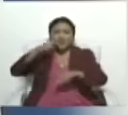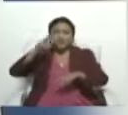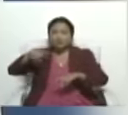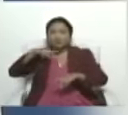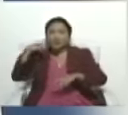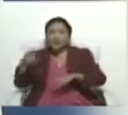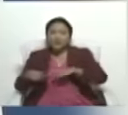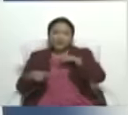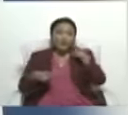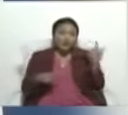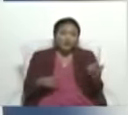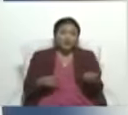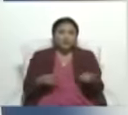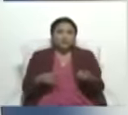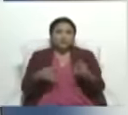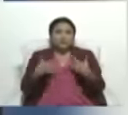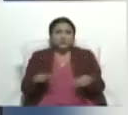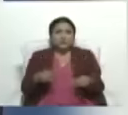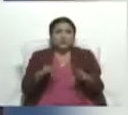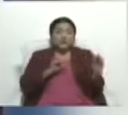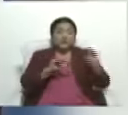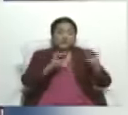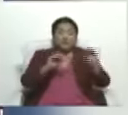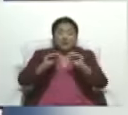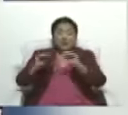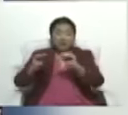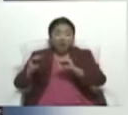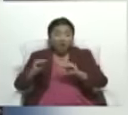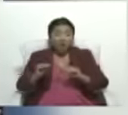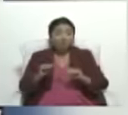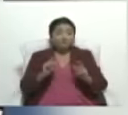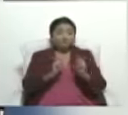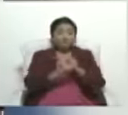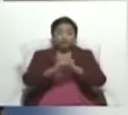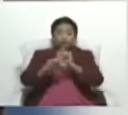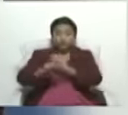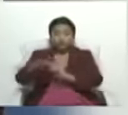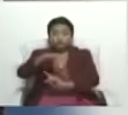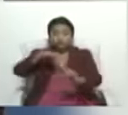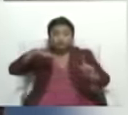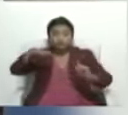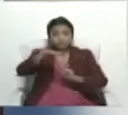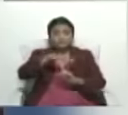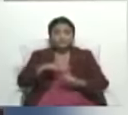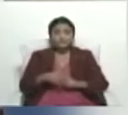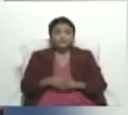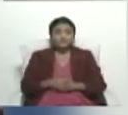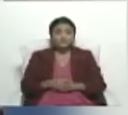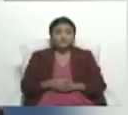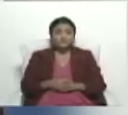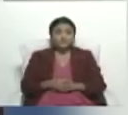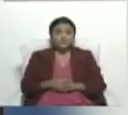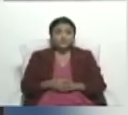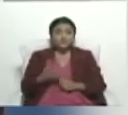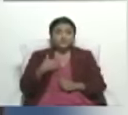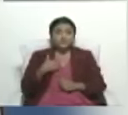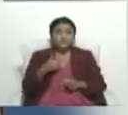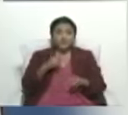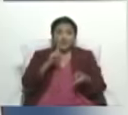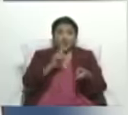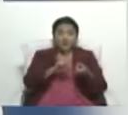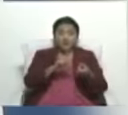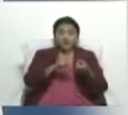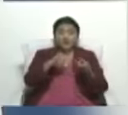que preparar todas las circunstancias, de los cuales incluía colocar a Carlos en la mejor posición y